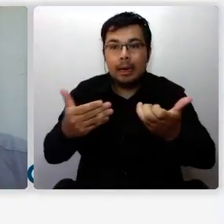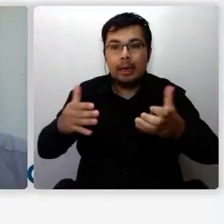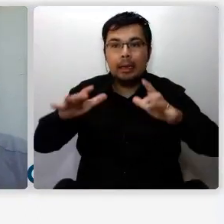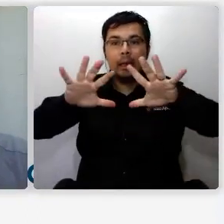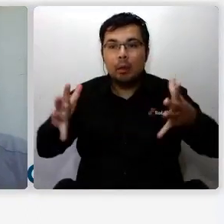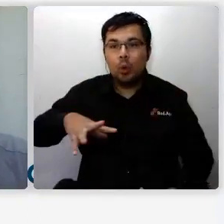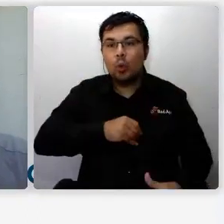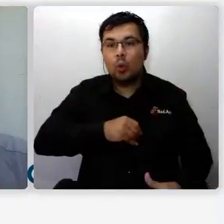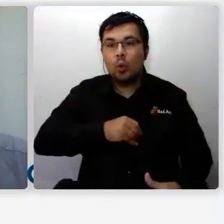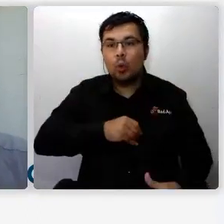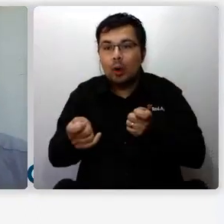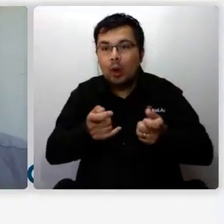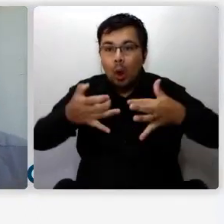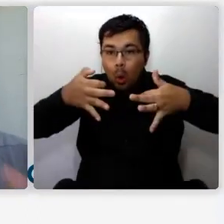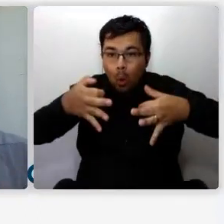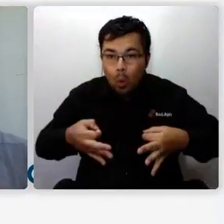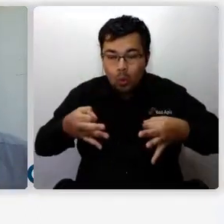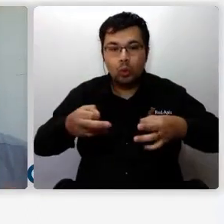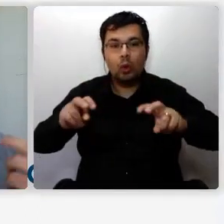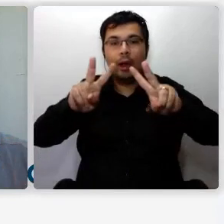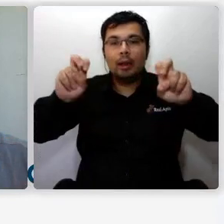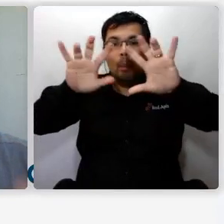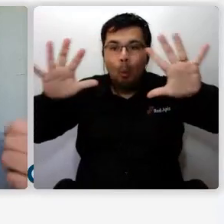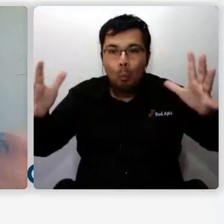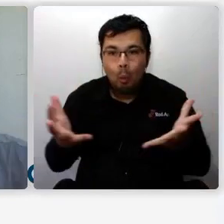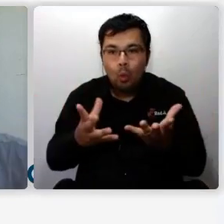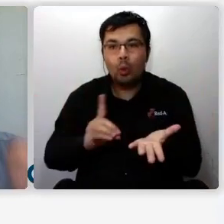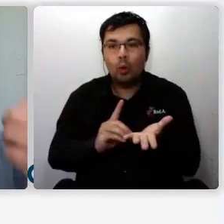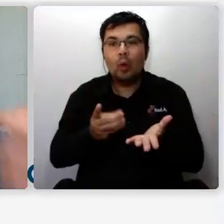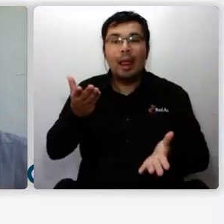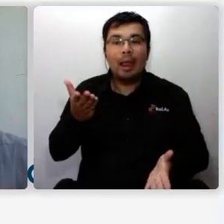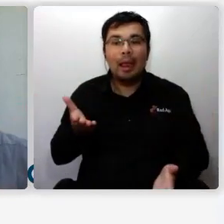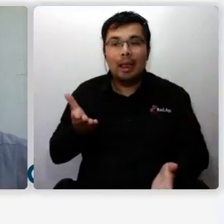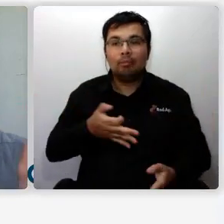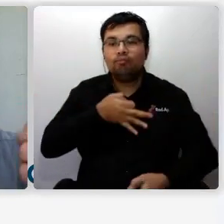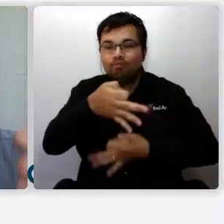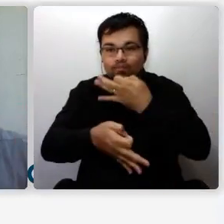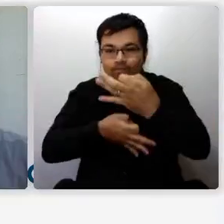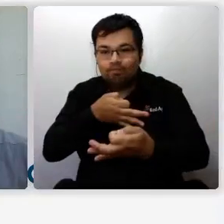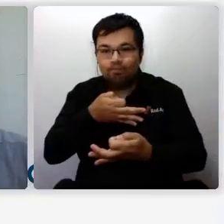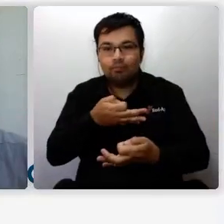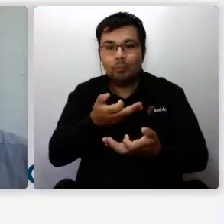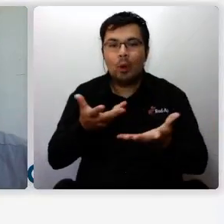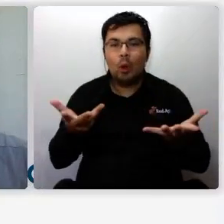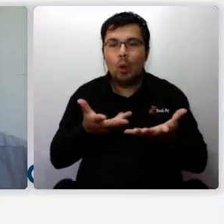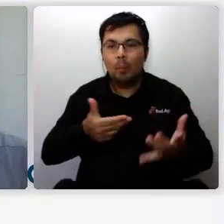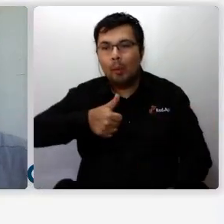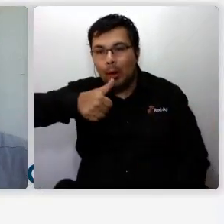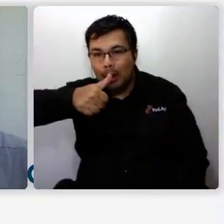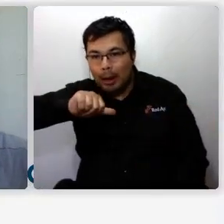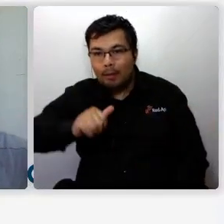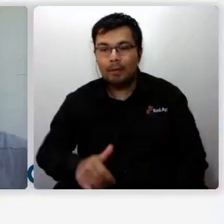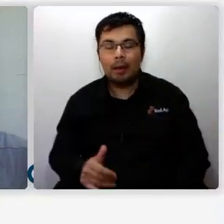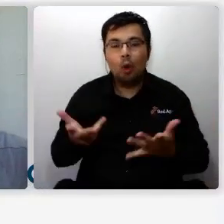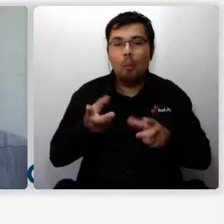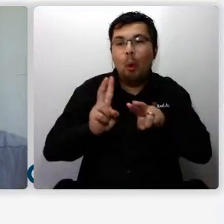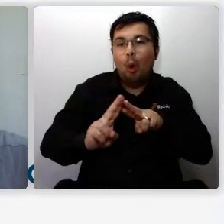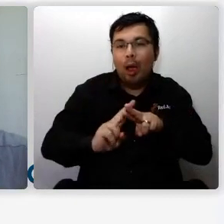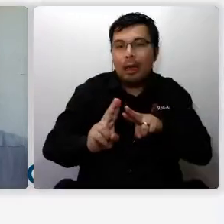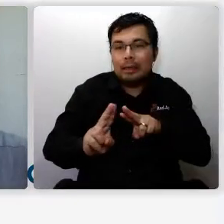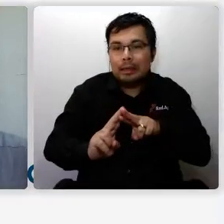justamente el mundo digital, y en eso va a estar contando los tips, los beneficios, en qué fijarnos, cómo hacerlo, Magdalena Gutiérrez, en un segundo